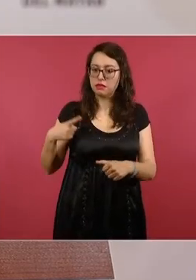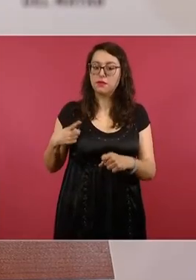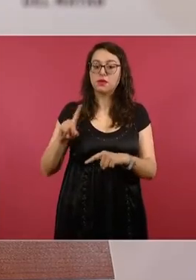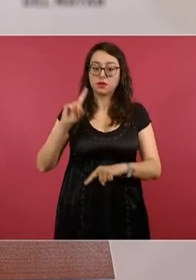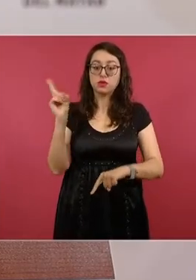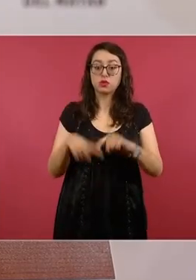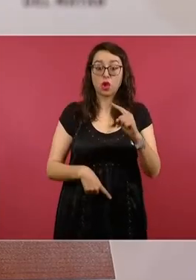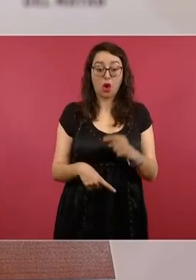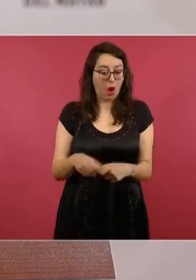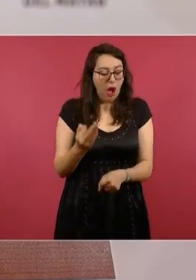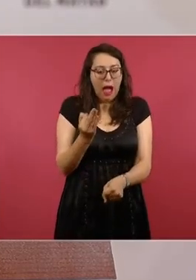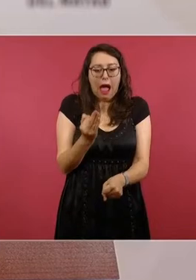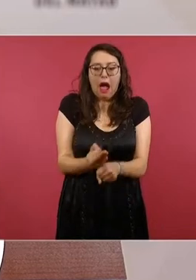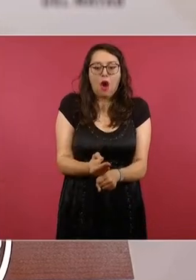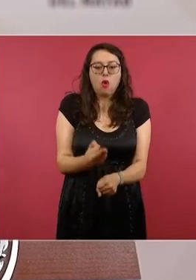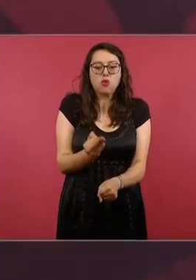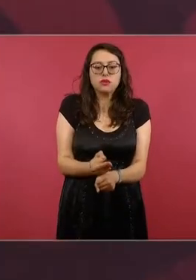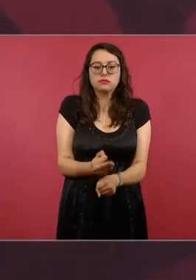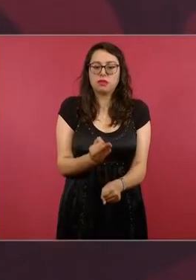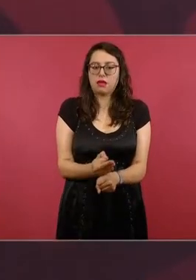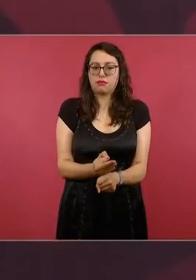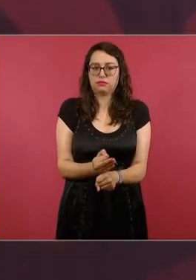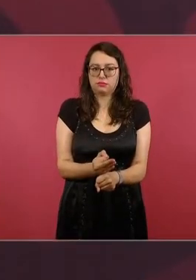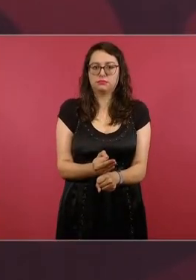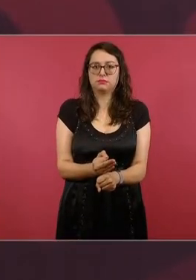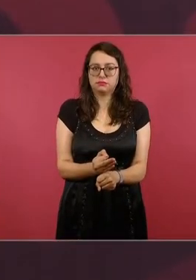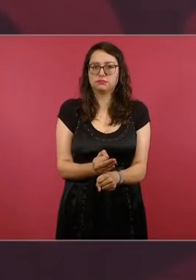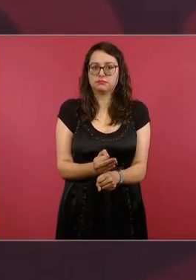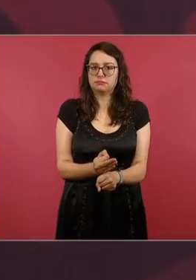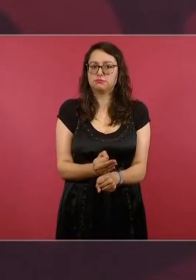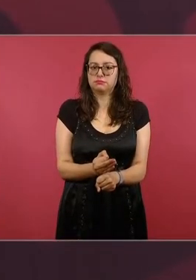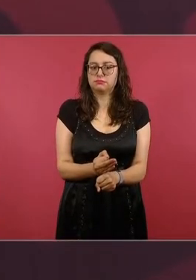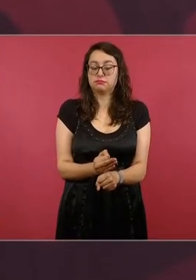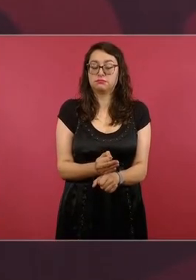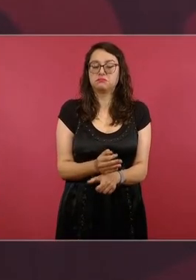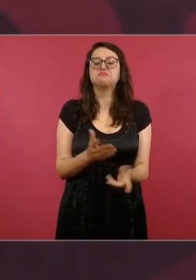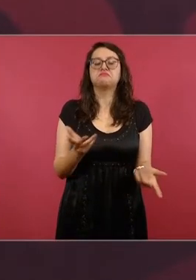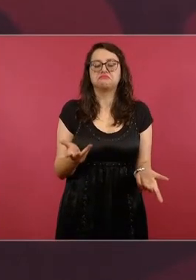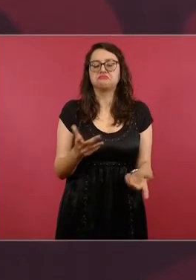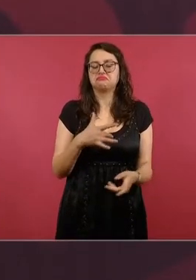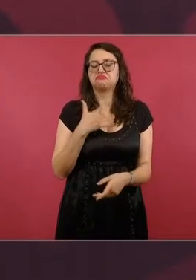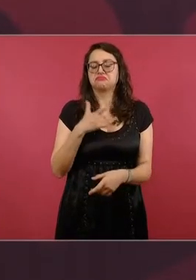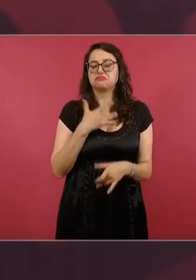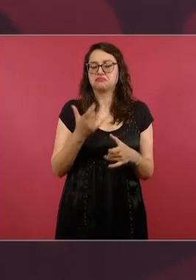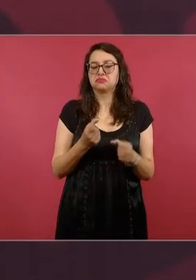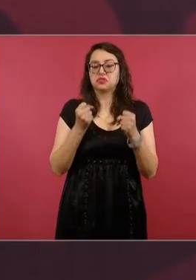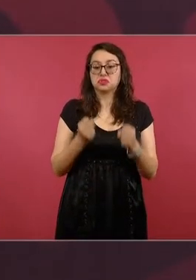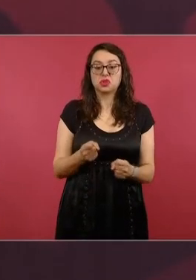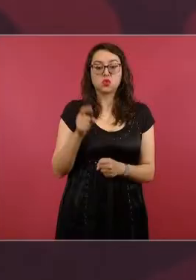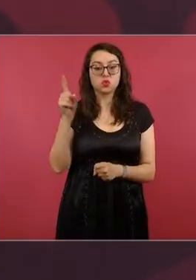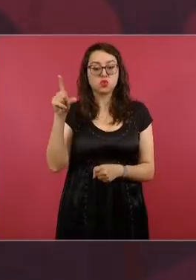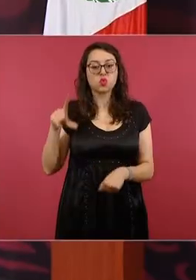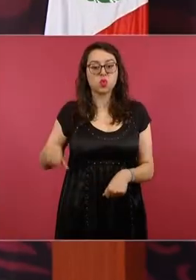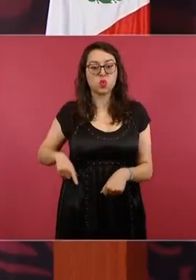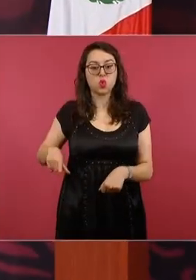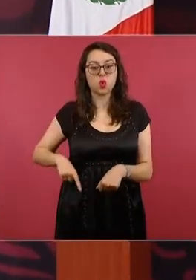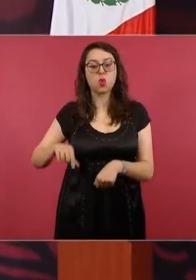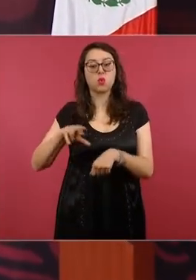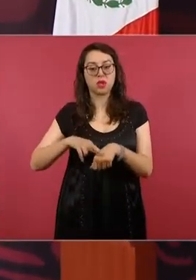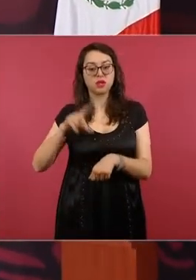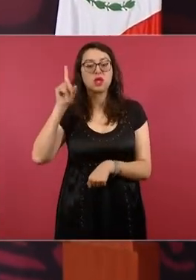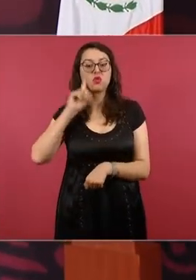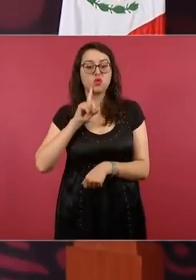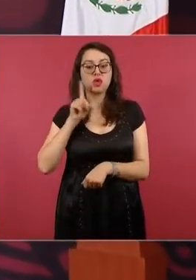Ahora mismo, seguramente la maestra, si no nos está viendo, a lo mejor